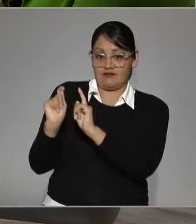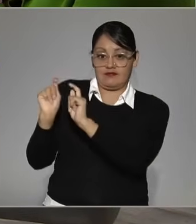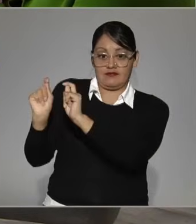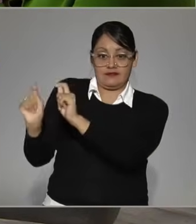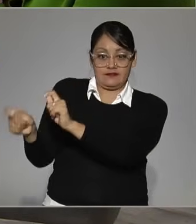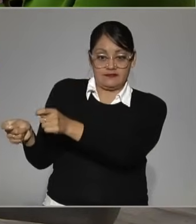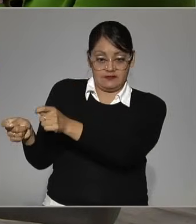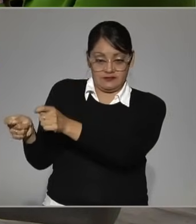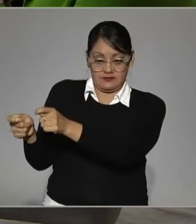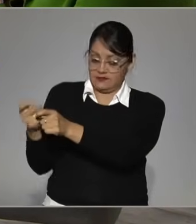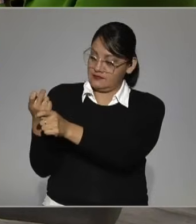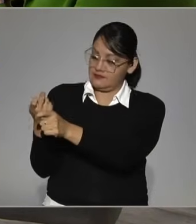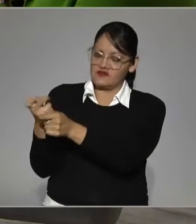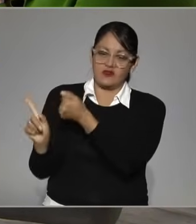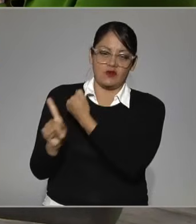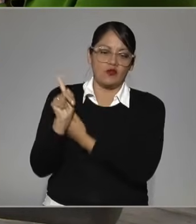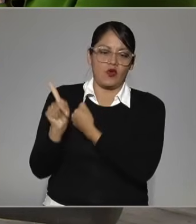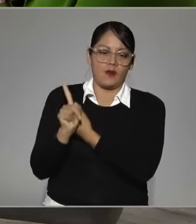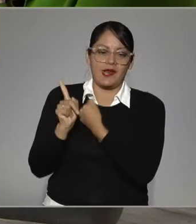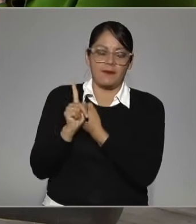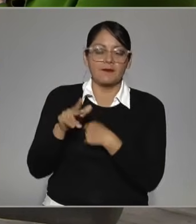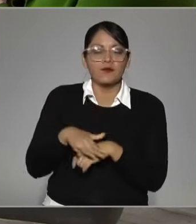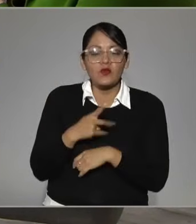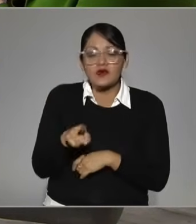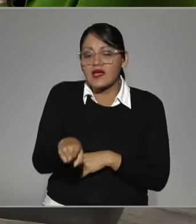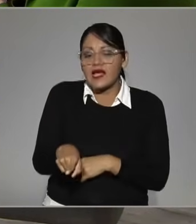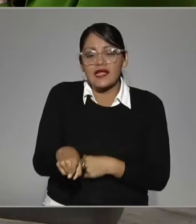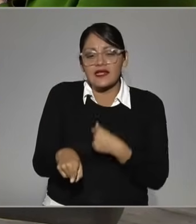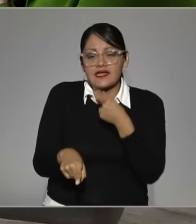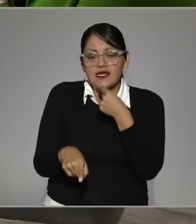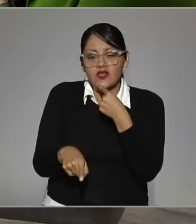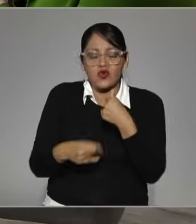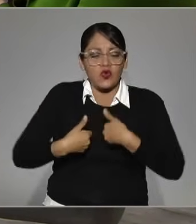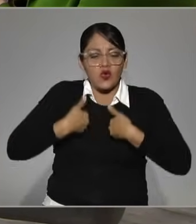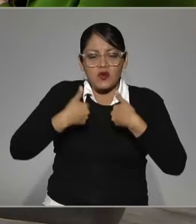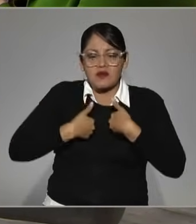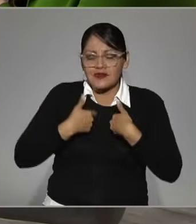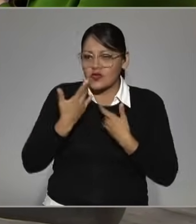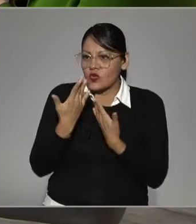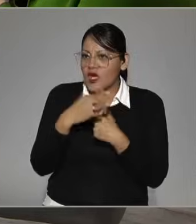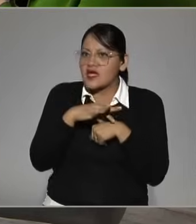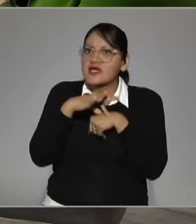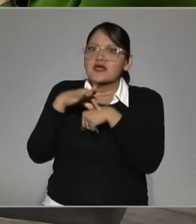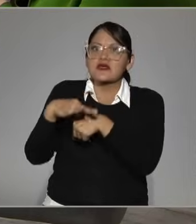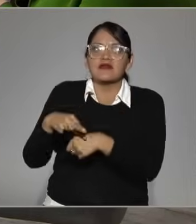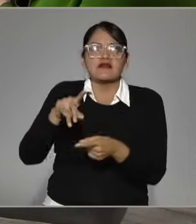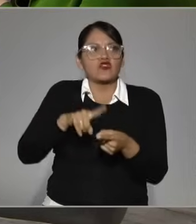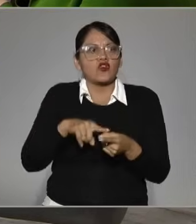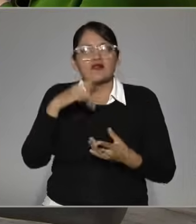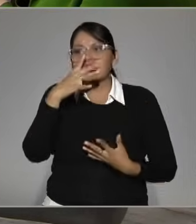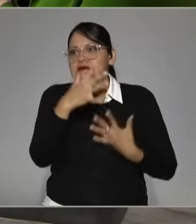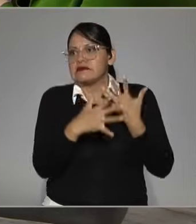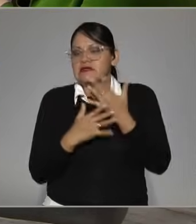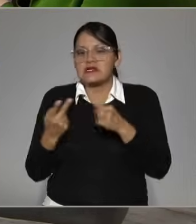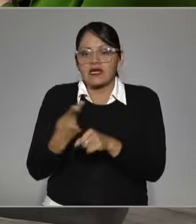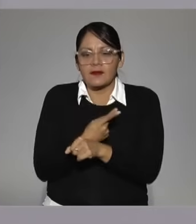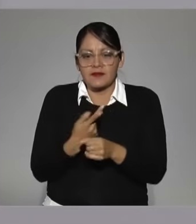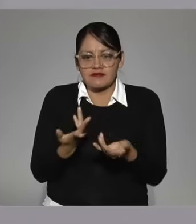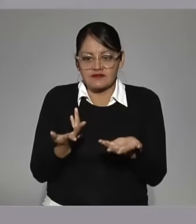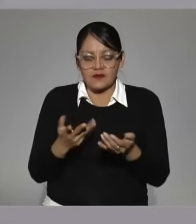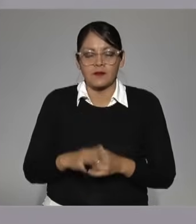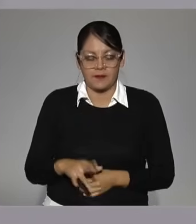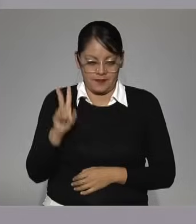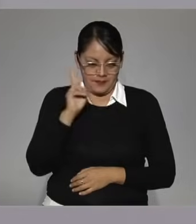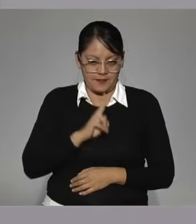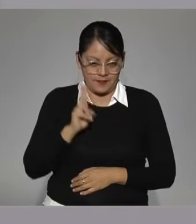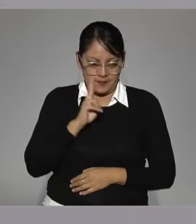altamente problematizante, porque al final el chavo no tiene una guía y no hay para dónde y no sabe qué es lo que les toca hacer, ¿no? Se queda en el limbo. Vamos a